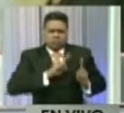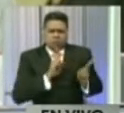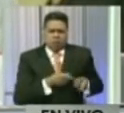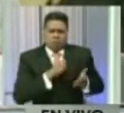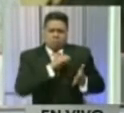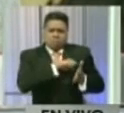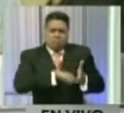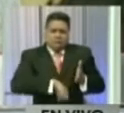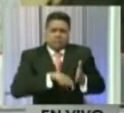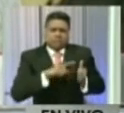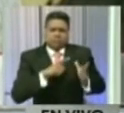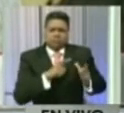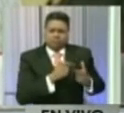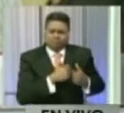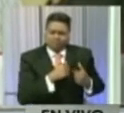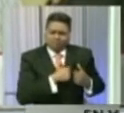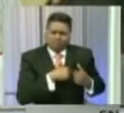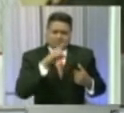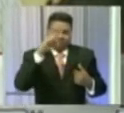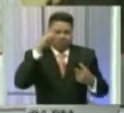papel muy importante.